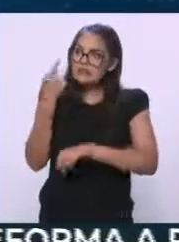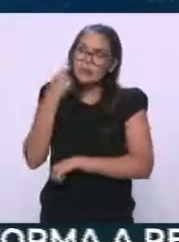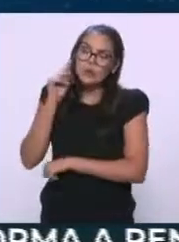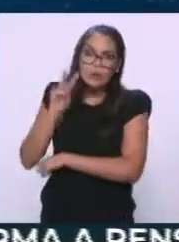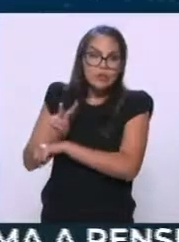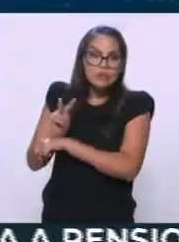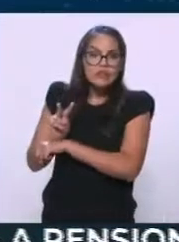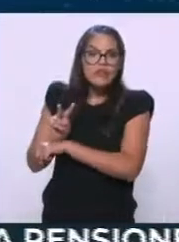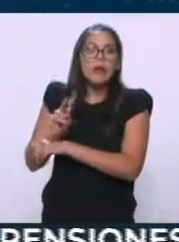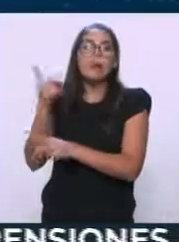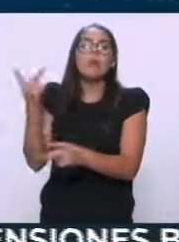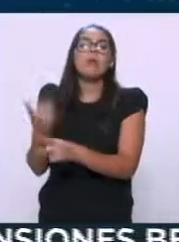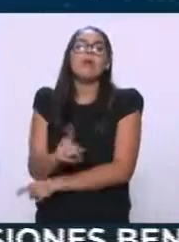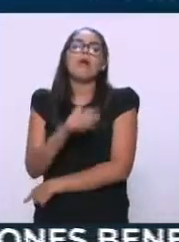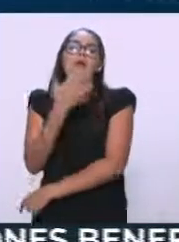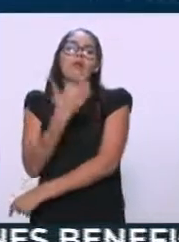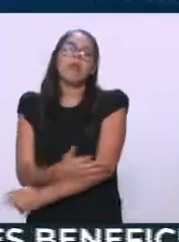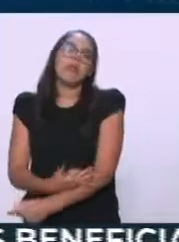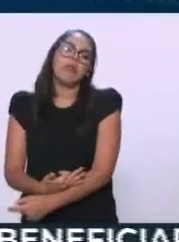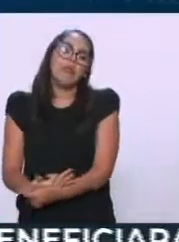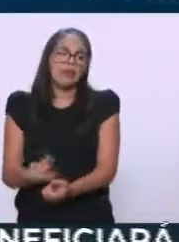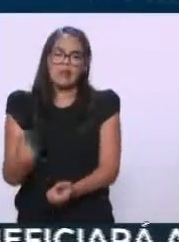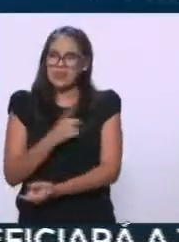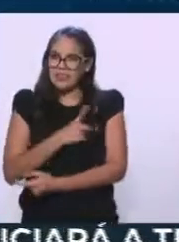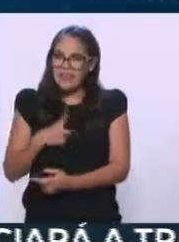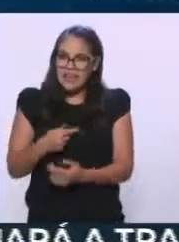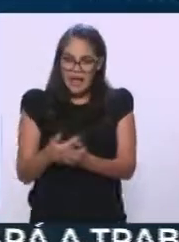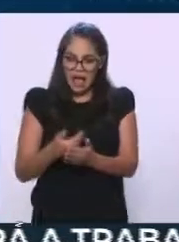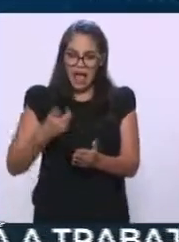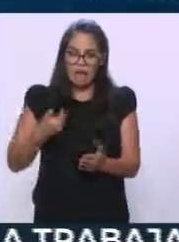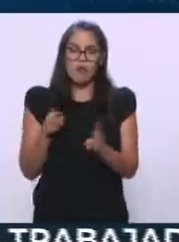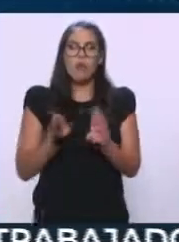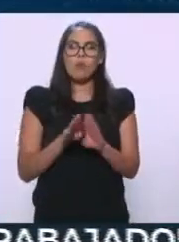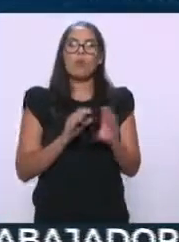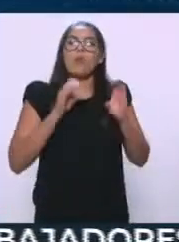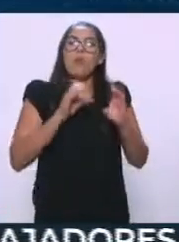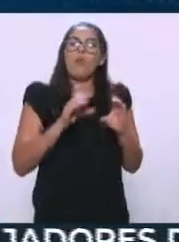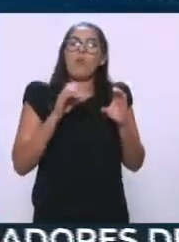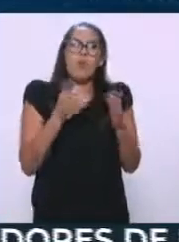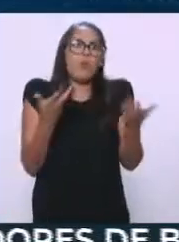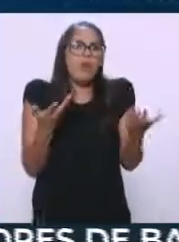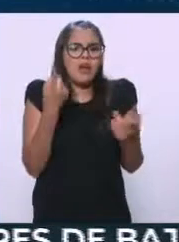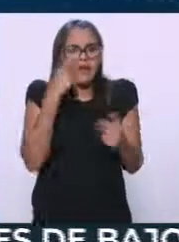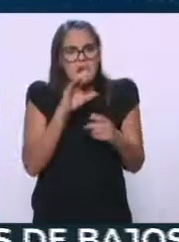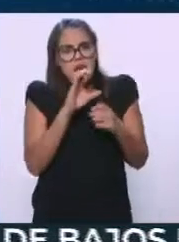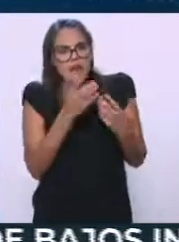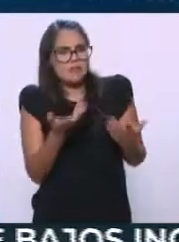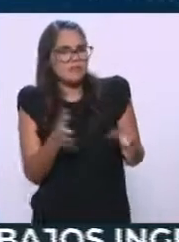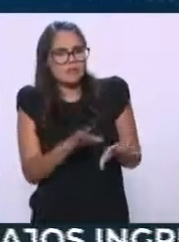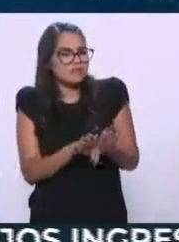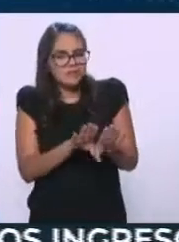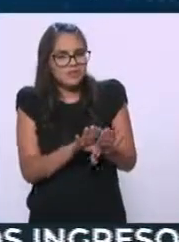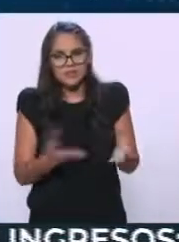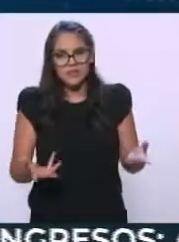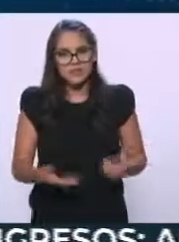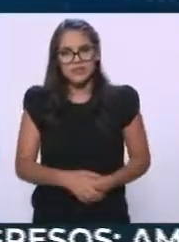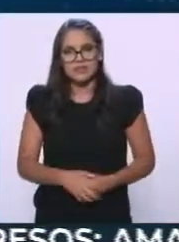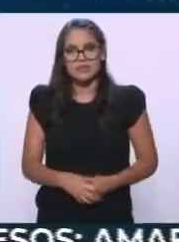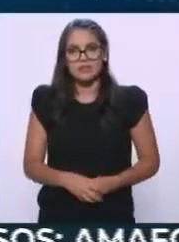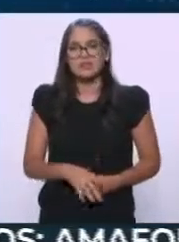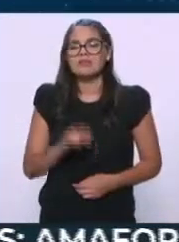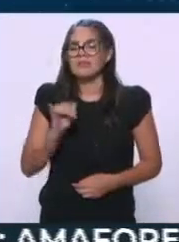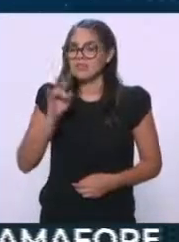cuando ya sucedió, pero no hay manera como de protegerse de esto, Alberto, ¿sí? Sí, lamentablemente es como una